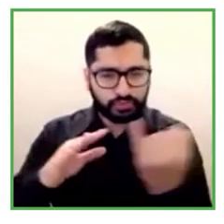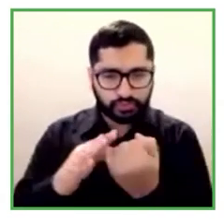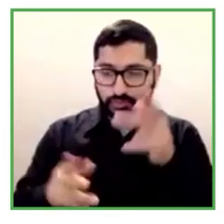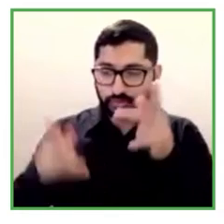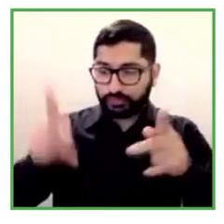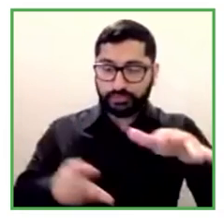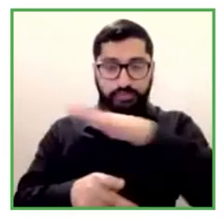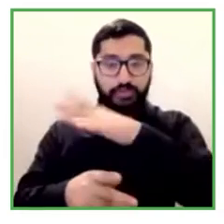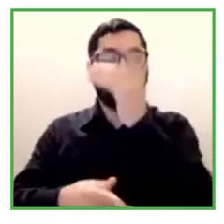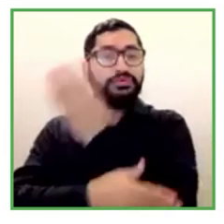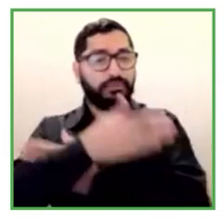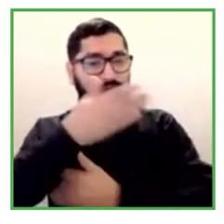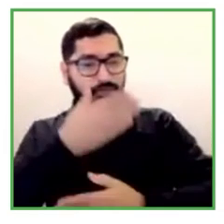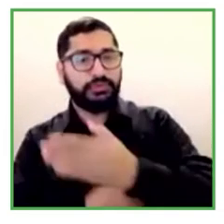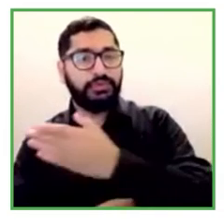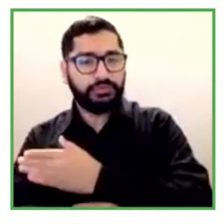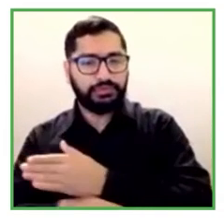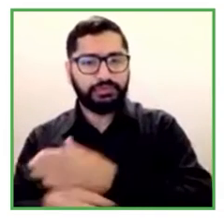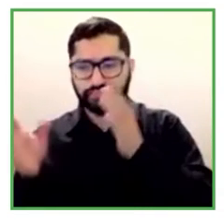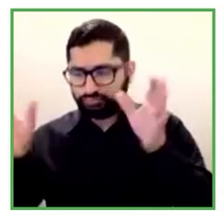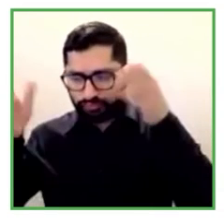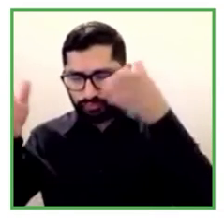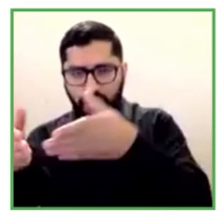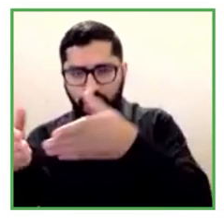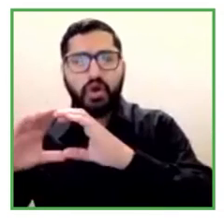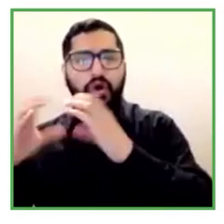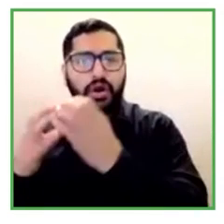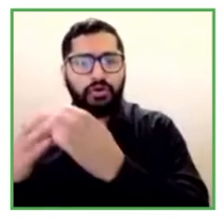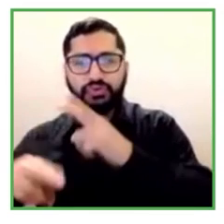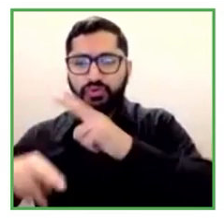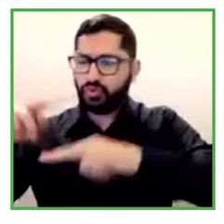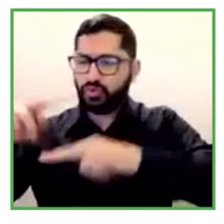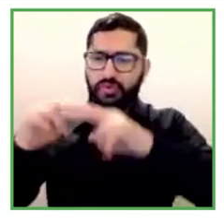la estructura también de todos los pasos.